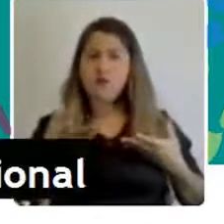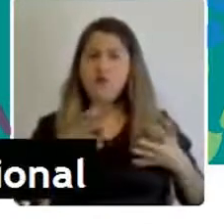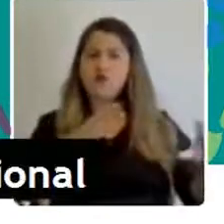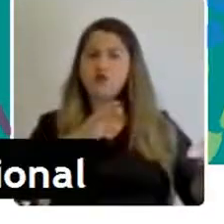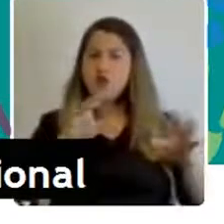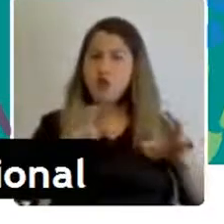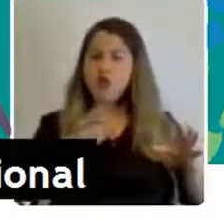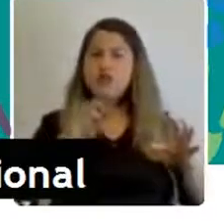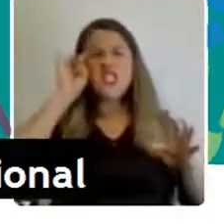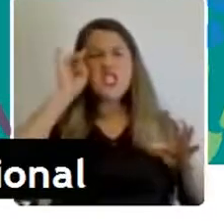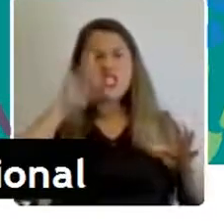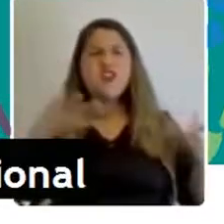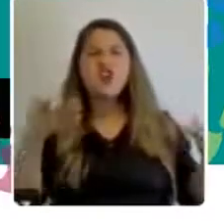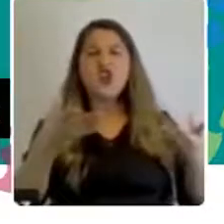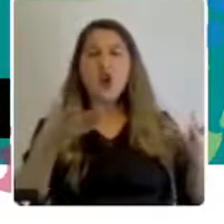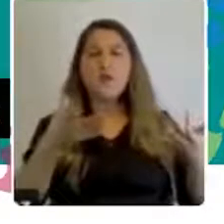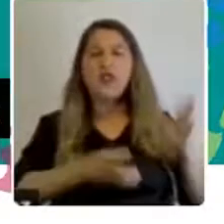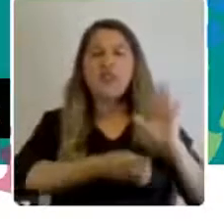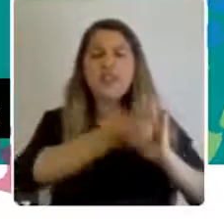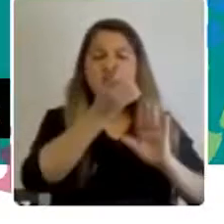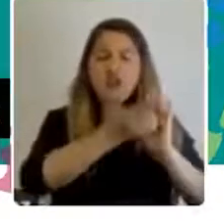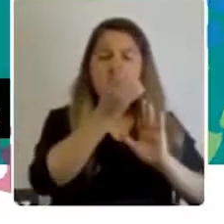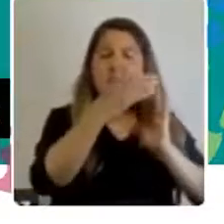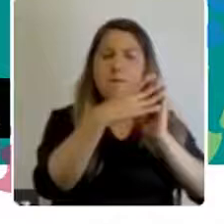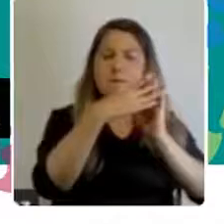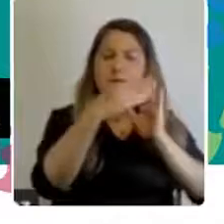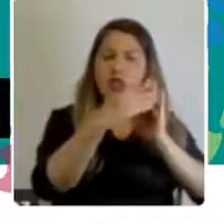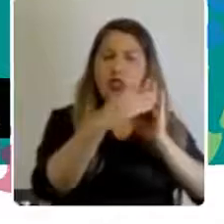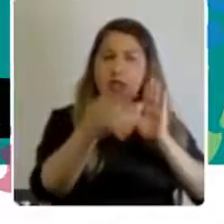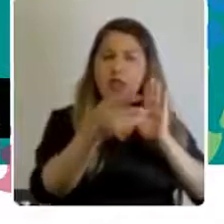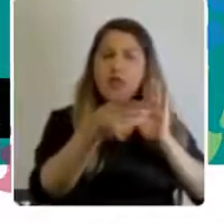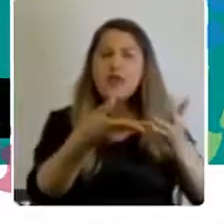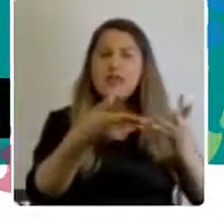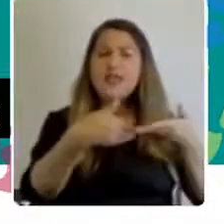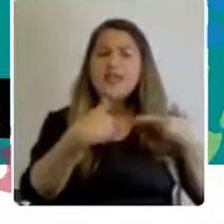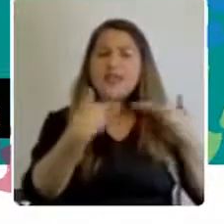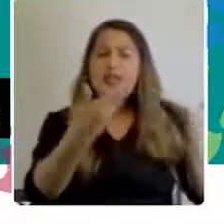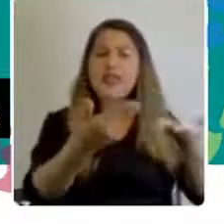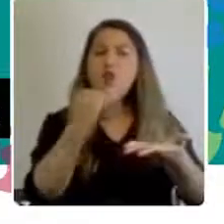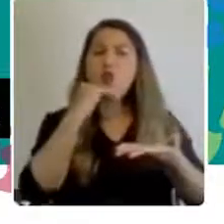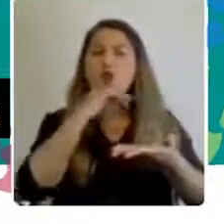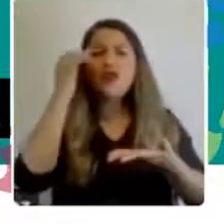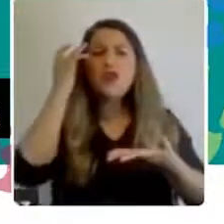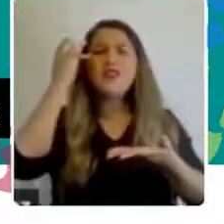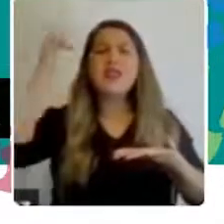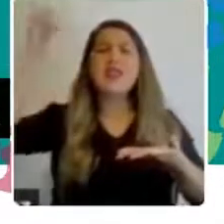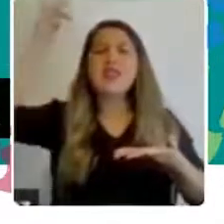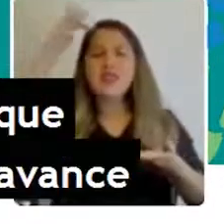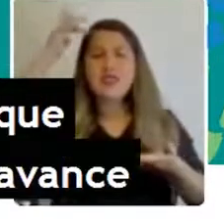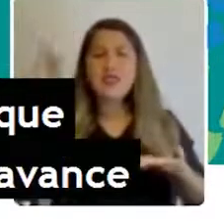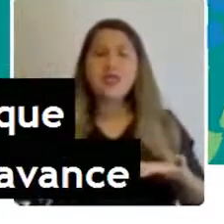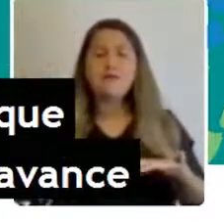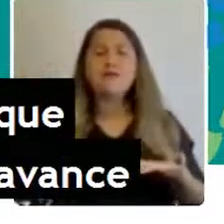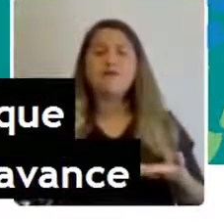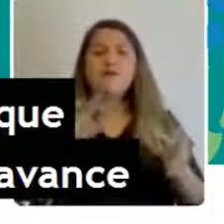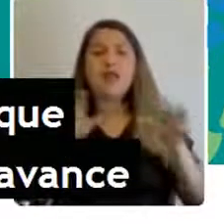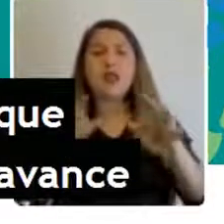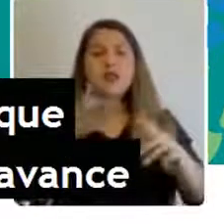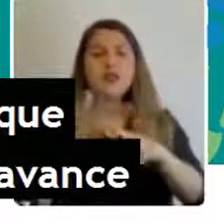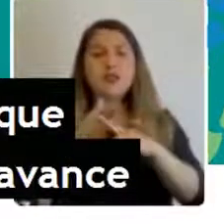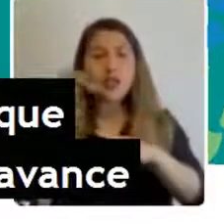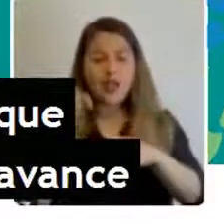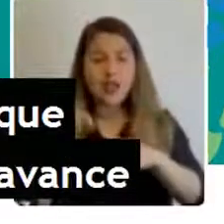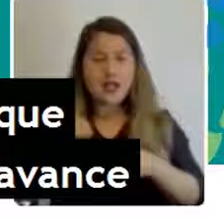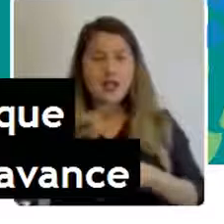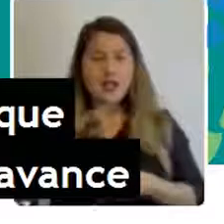El desarrollar modelos de atención funcional y que hagan un uso, yo le puse ahí, inteligente de los recursos instalados en el país.